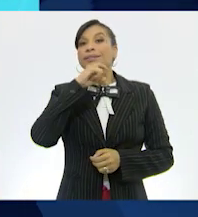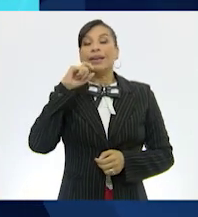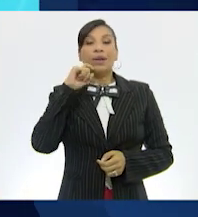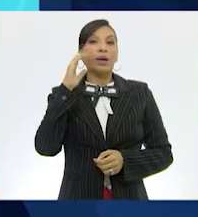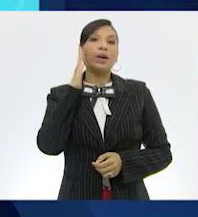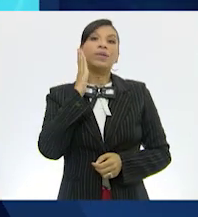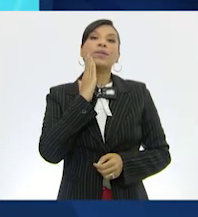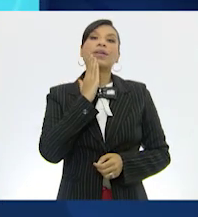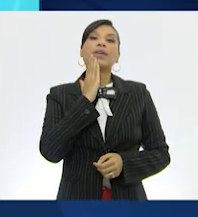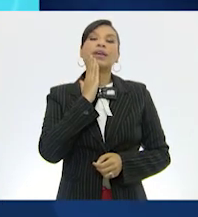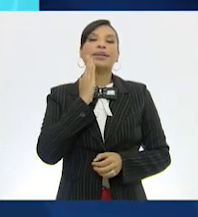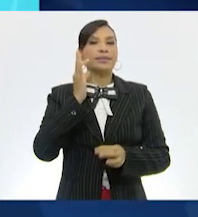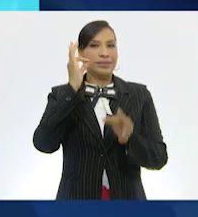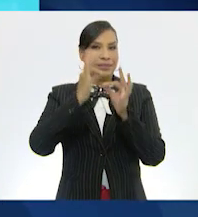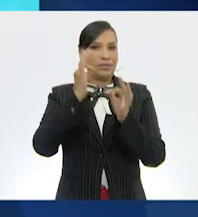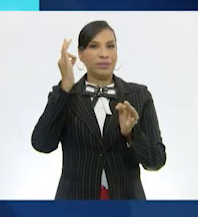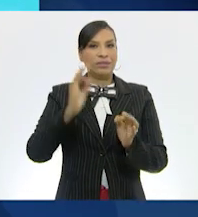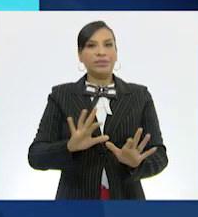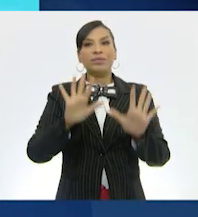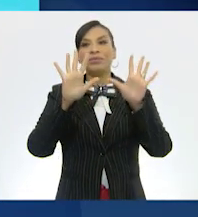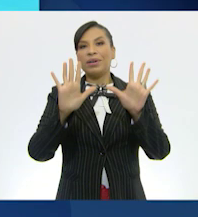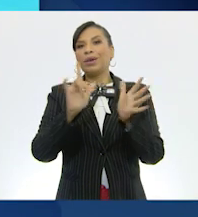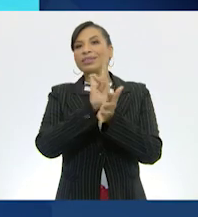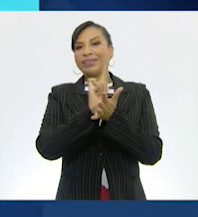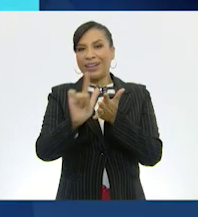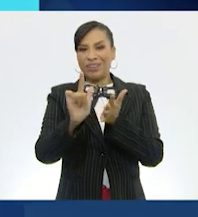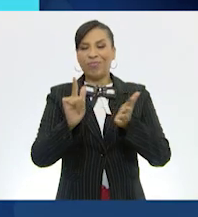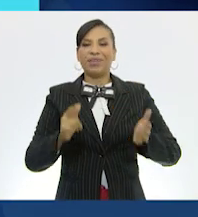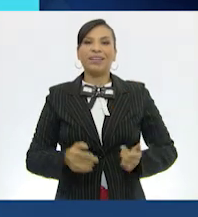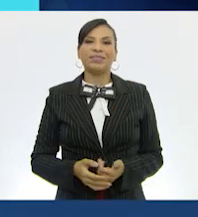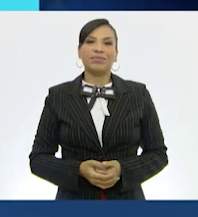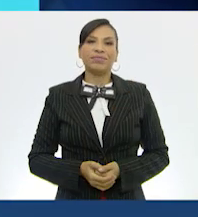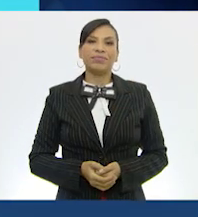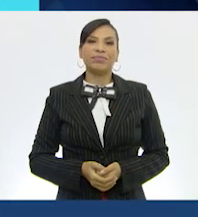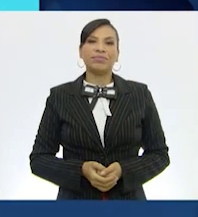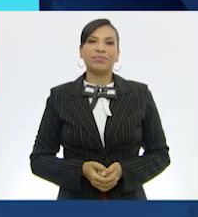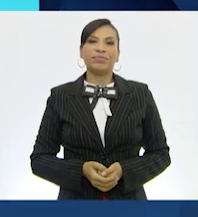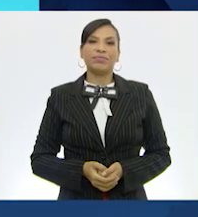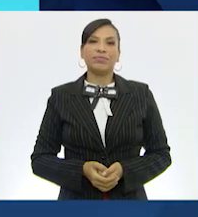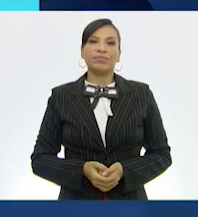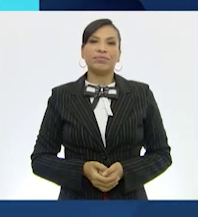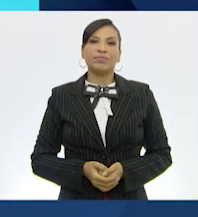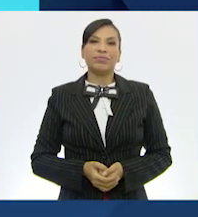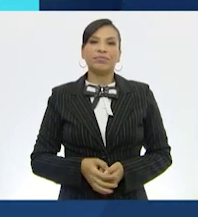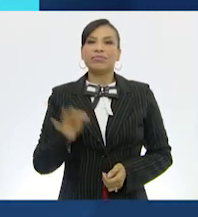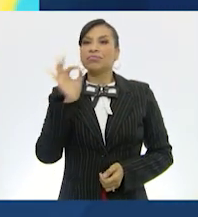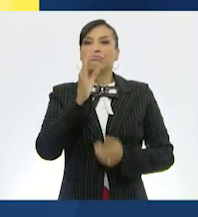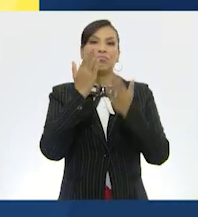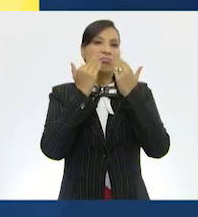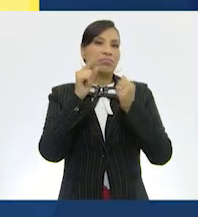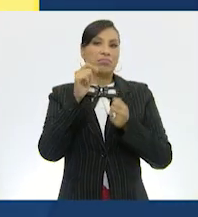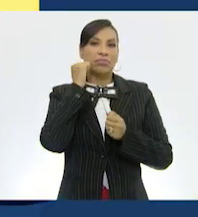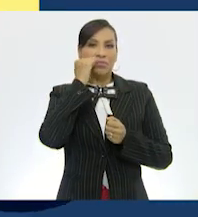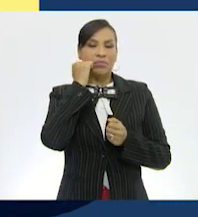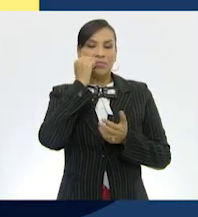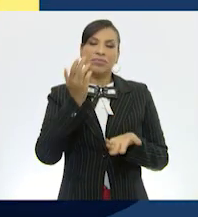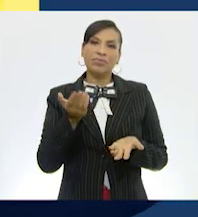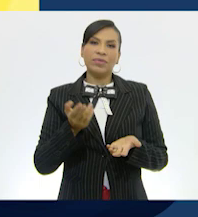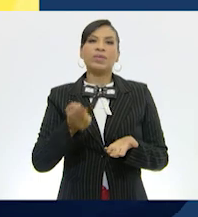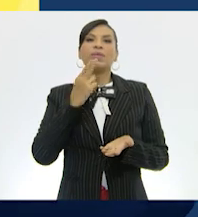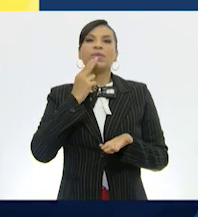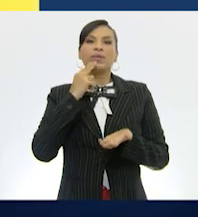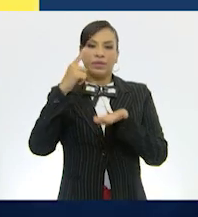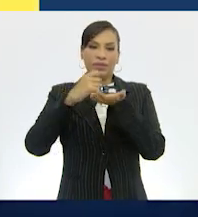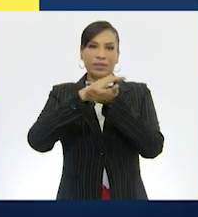Sécalas con una toalla. ¡Y listo! ¡Tus manos están limpias! Si no tienes agua y jabón,